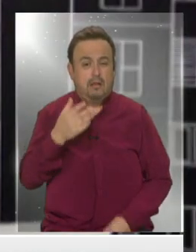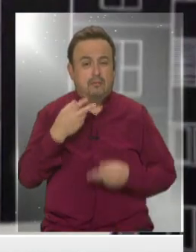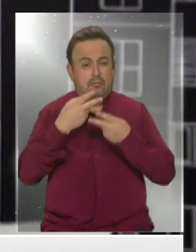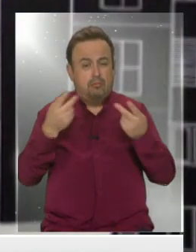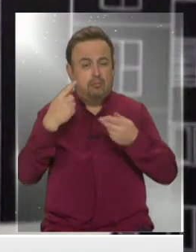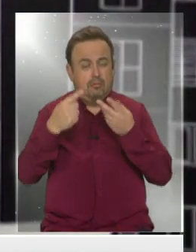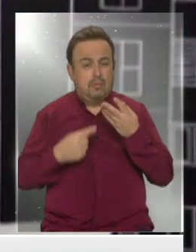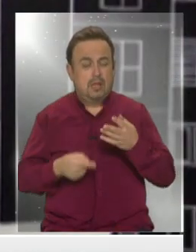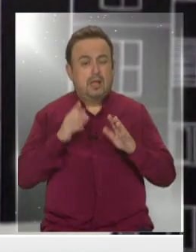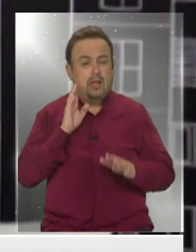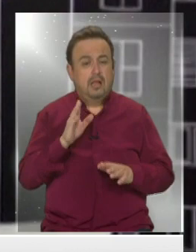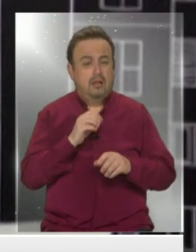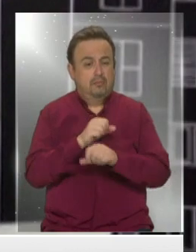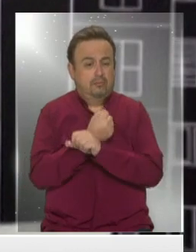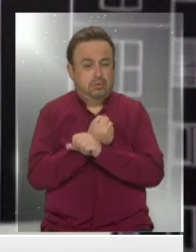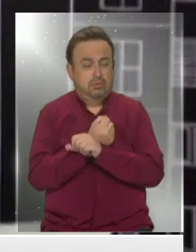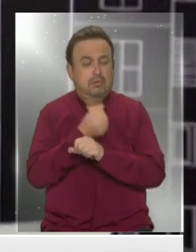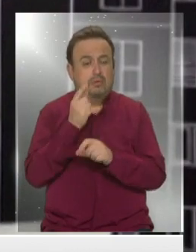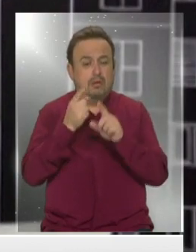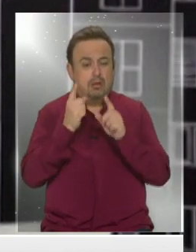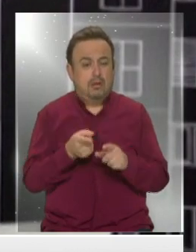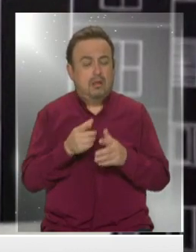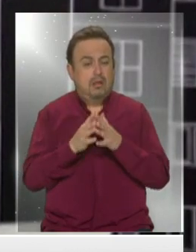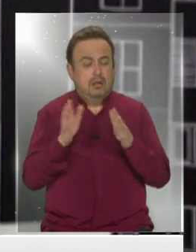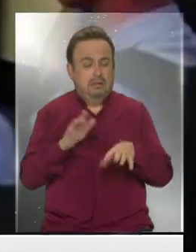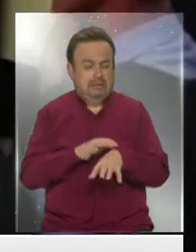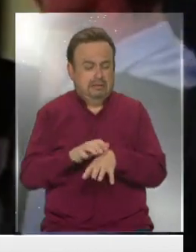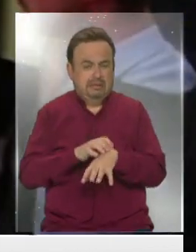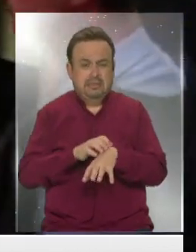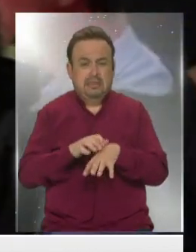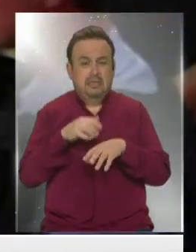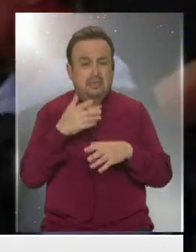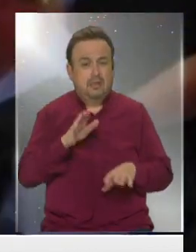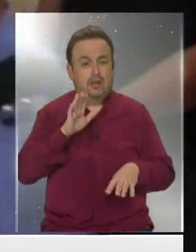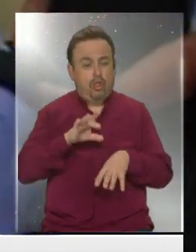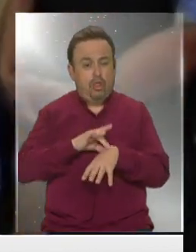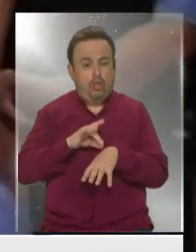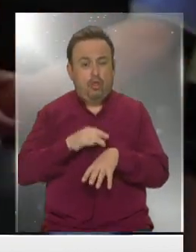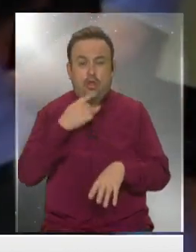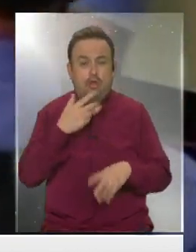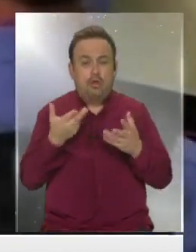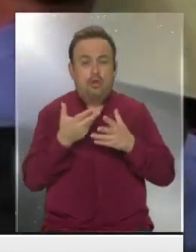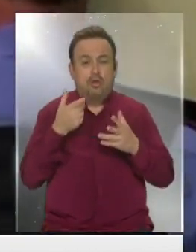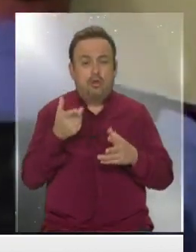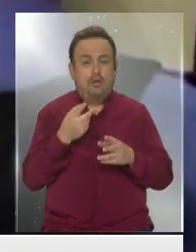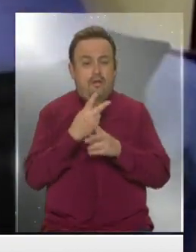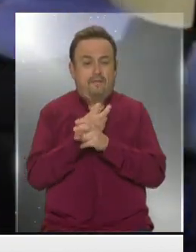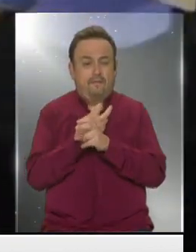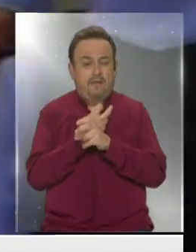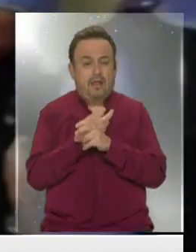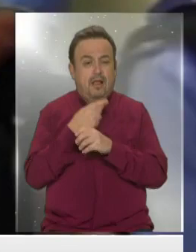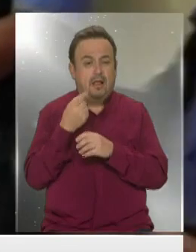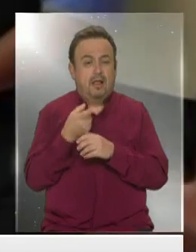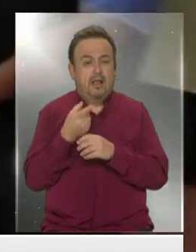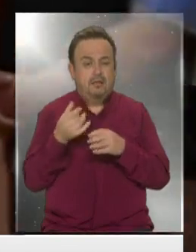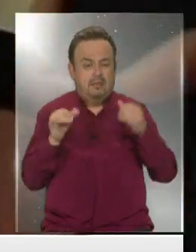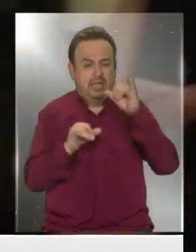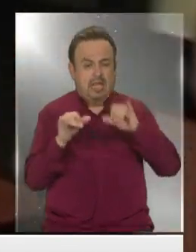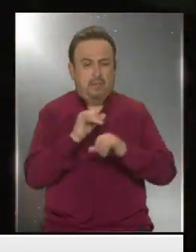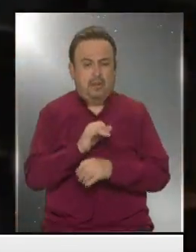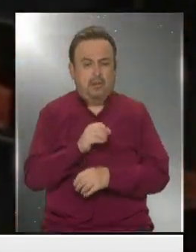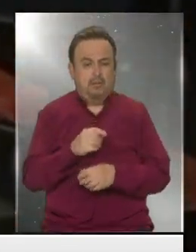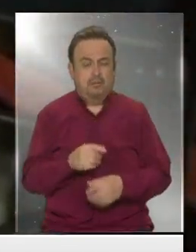de veces que estuvo en la cárcel, tuvo una reacción alérgica que, de acuerdo a su médico, se debió a un envenenamiento con sustancias